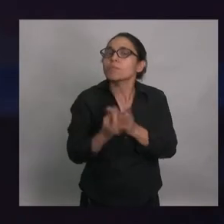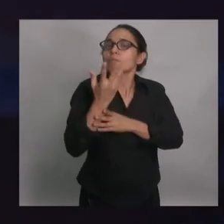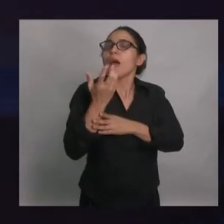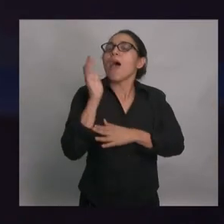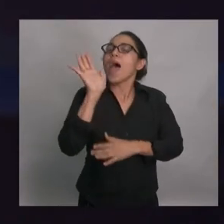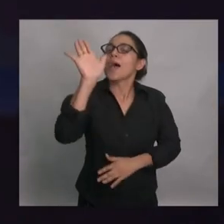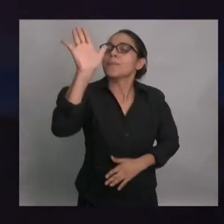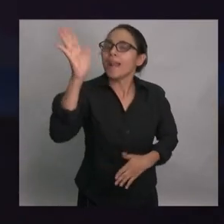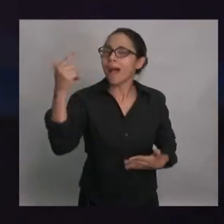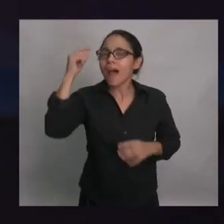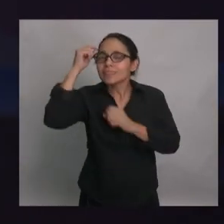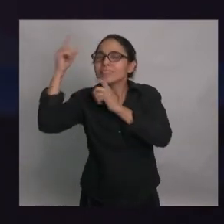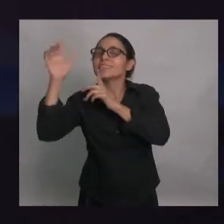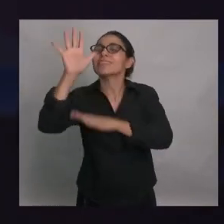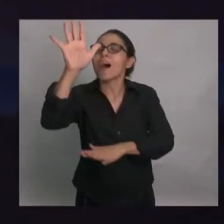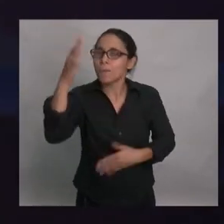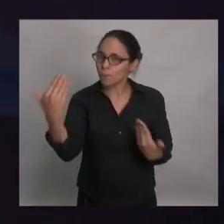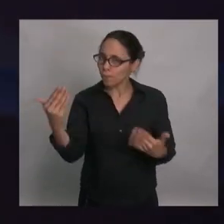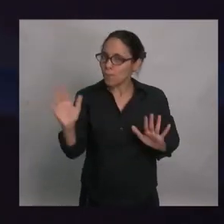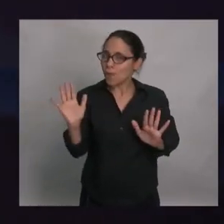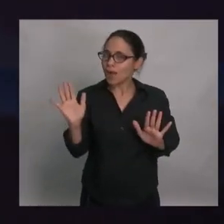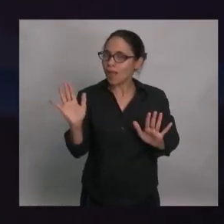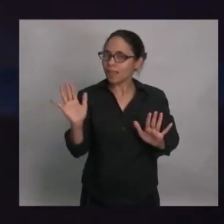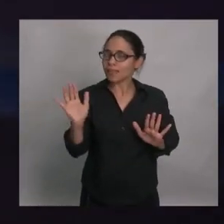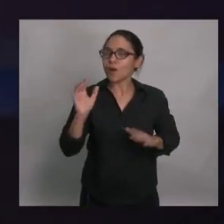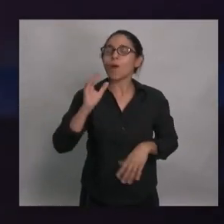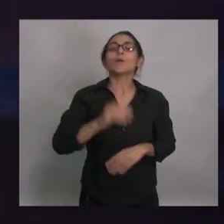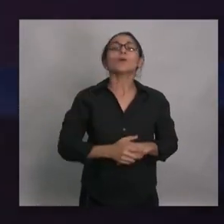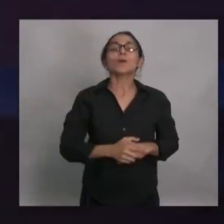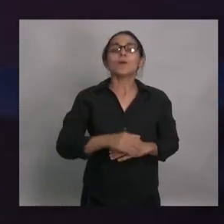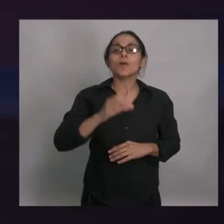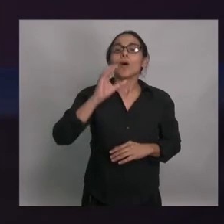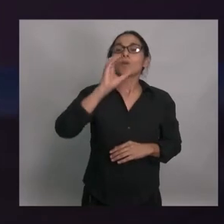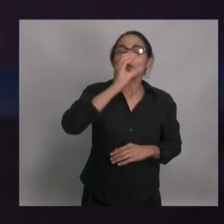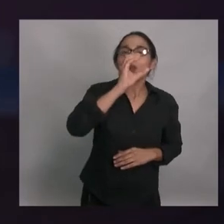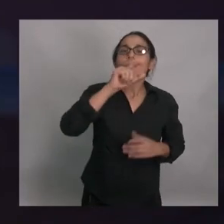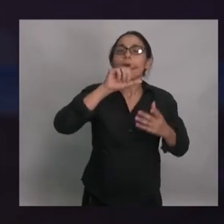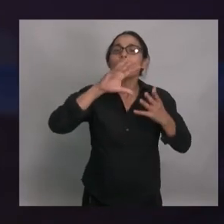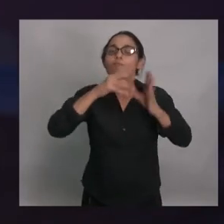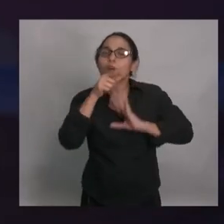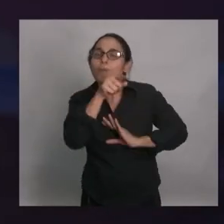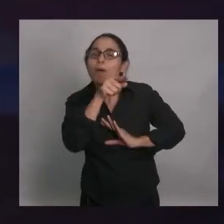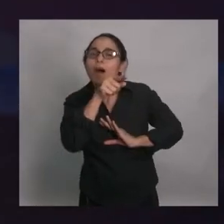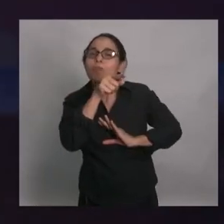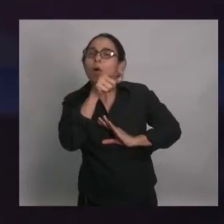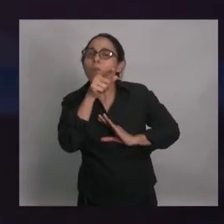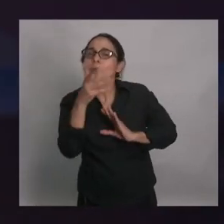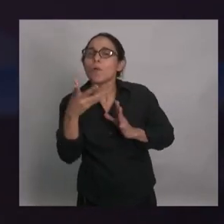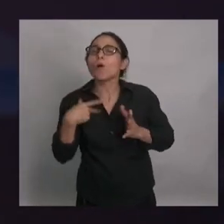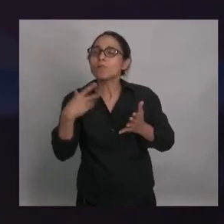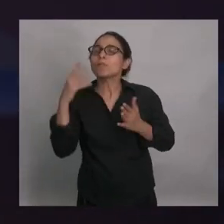profunda la esperanza telúrica un tanto soterrada pero que se